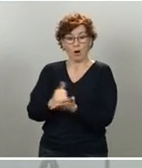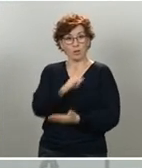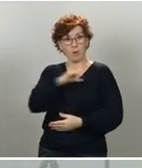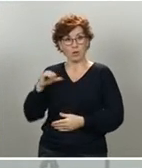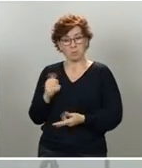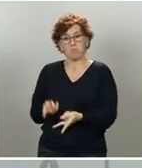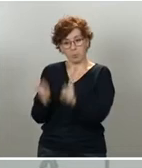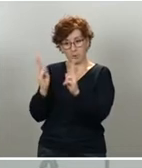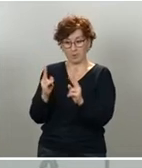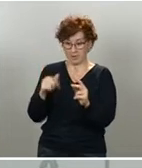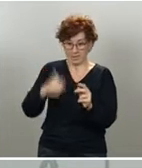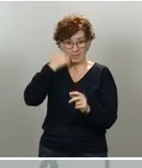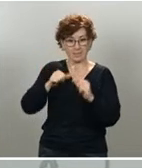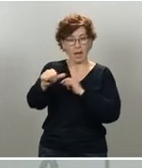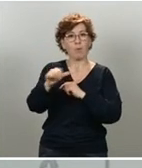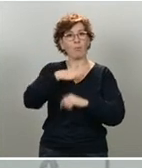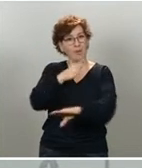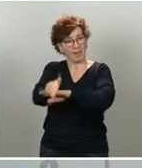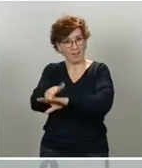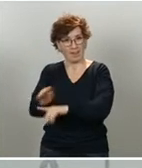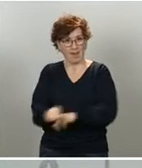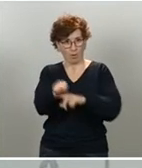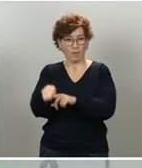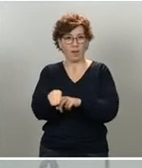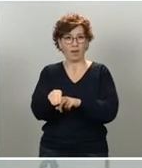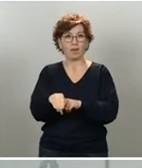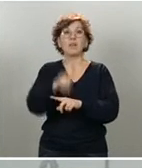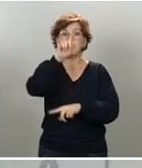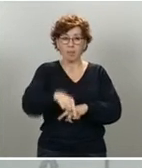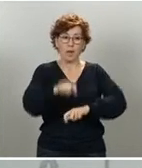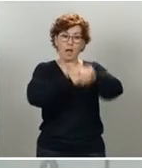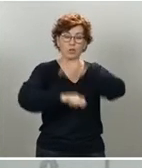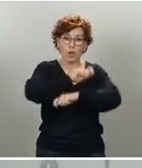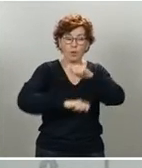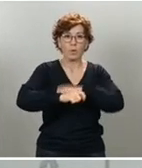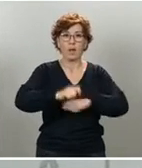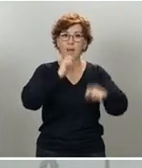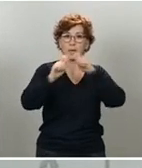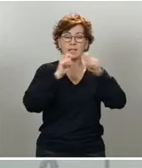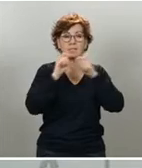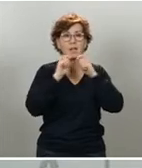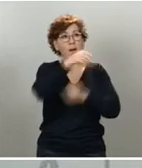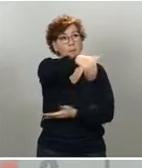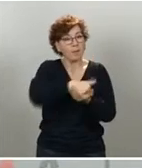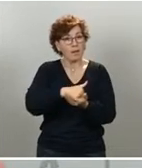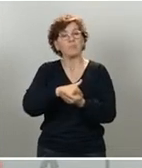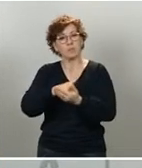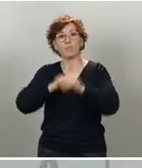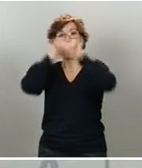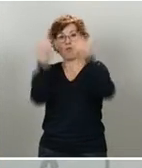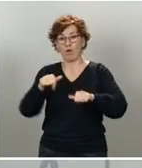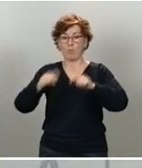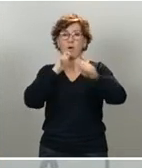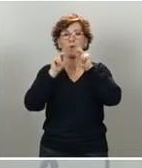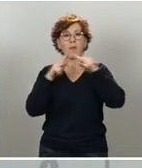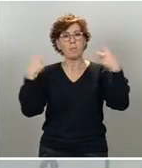sábado. También atendimos las reclamaciones de las asociaciones de la prensa y modificamos el formato de las ruedas de prensa con el mayor despliegue de